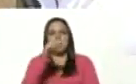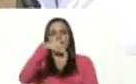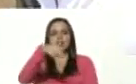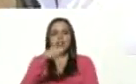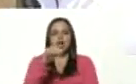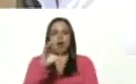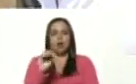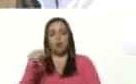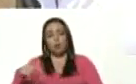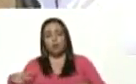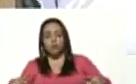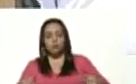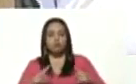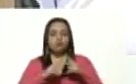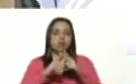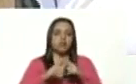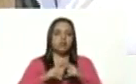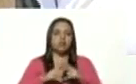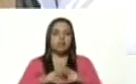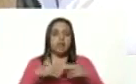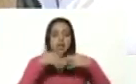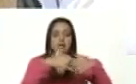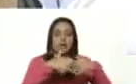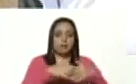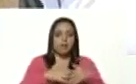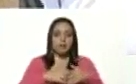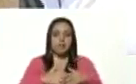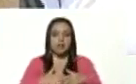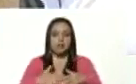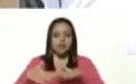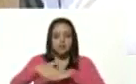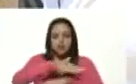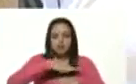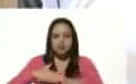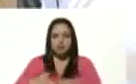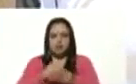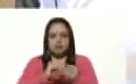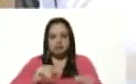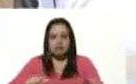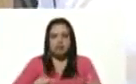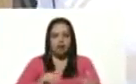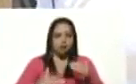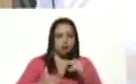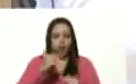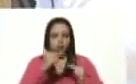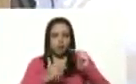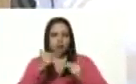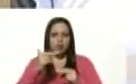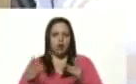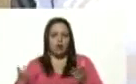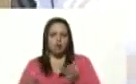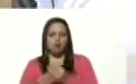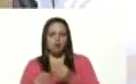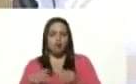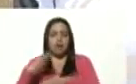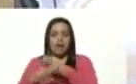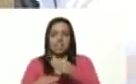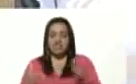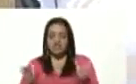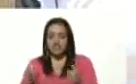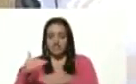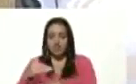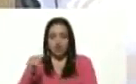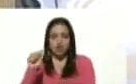Hoy nos encontramos en la planta de concreto José Antonio Anzoátegui, en esta celebración con nuestros bloqueros artesanales y con